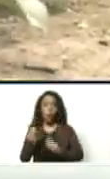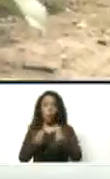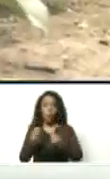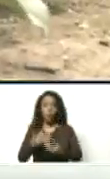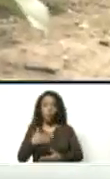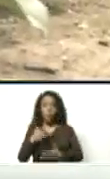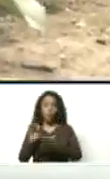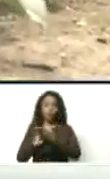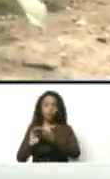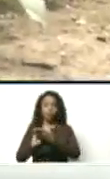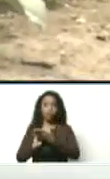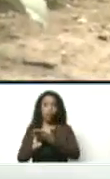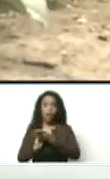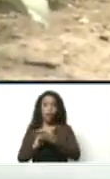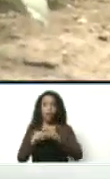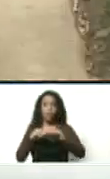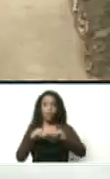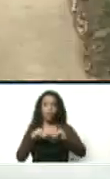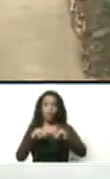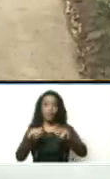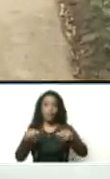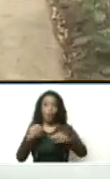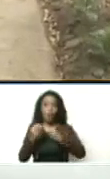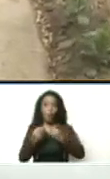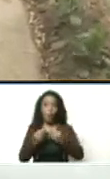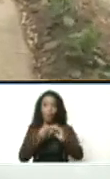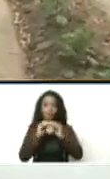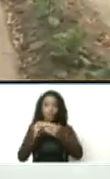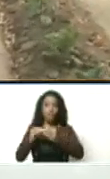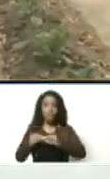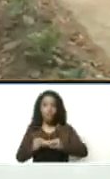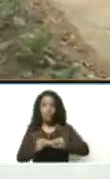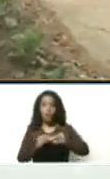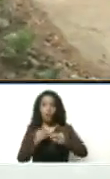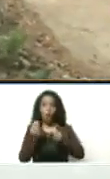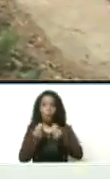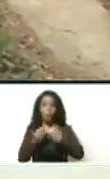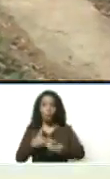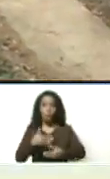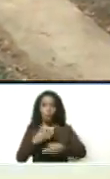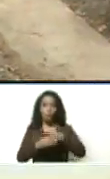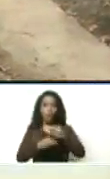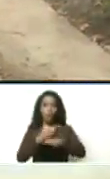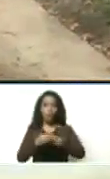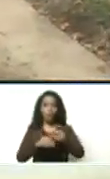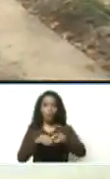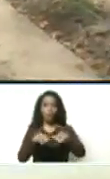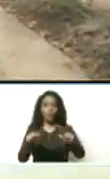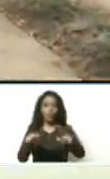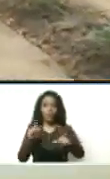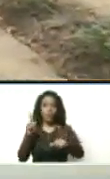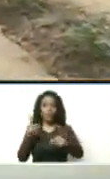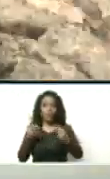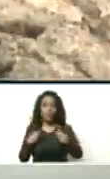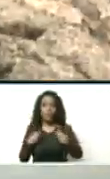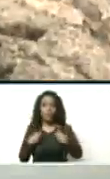las tierras, cómo se pueden hacer, la tierra es un ente